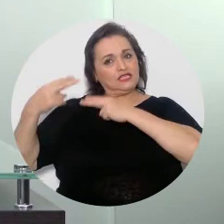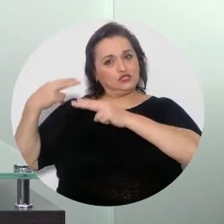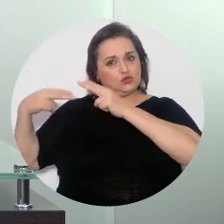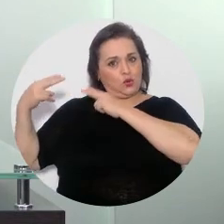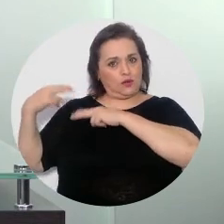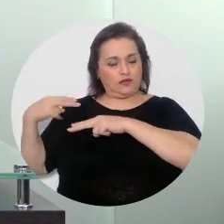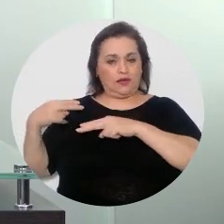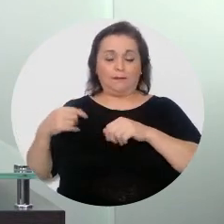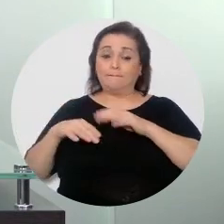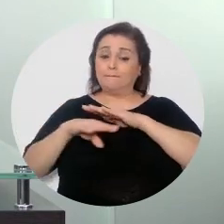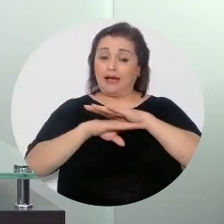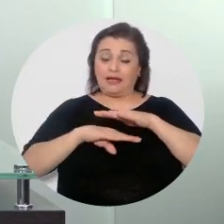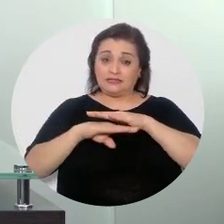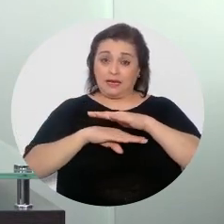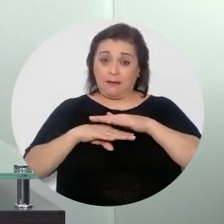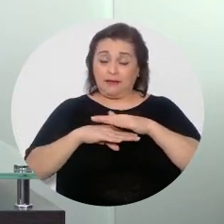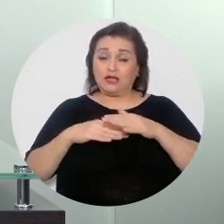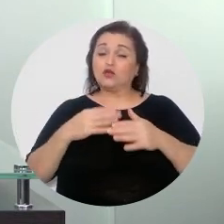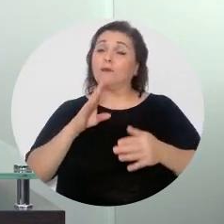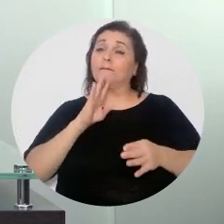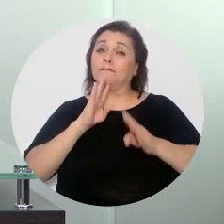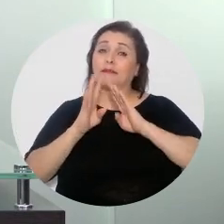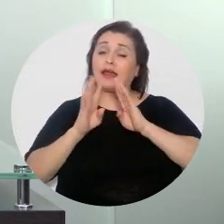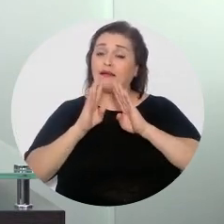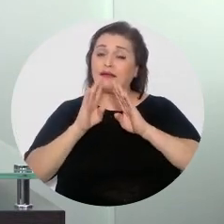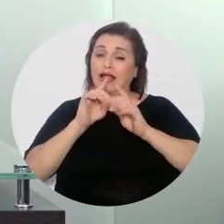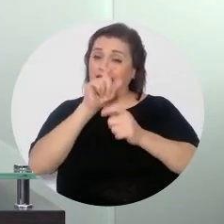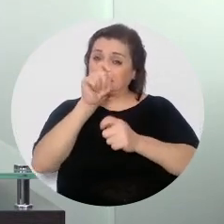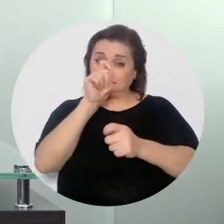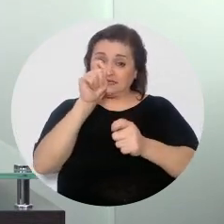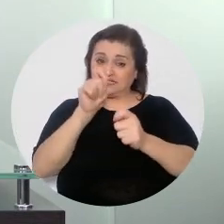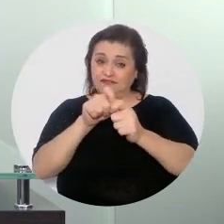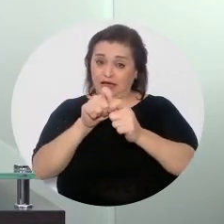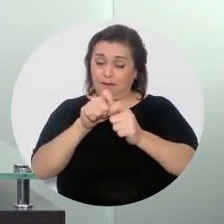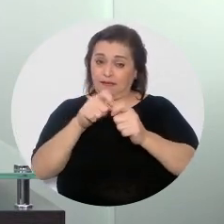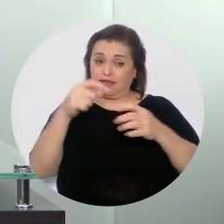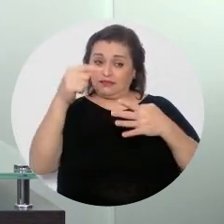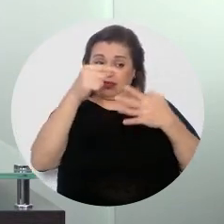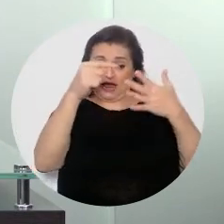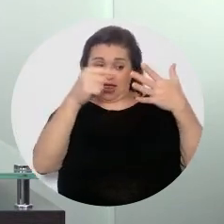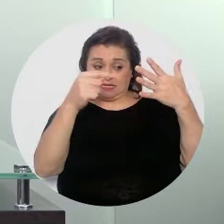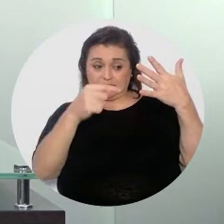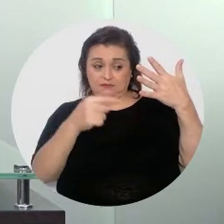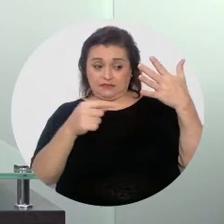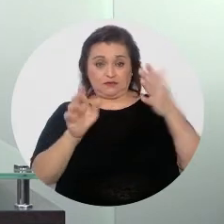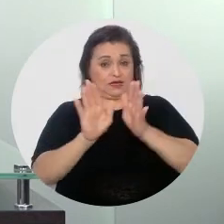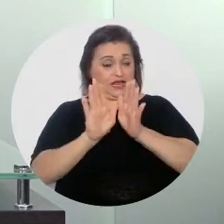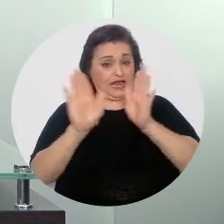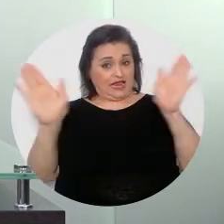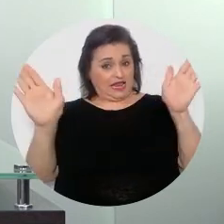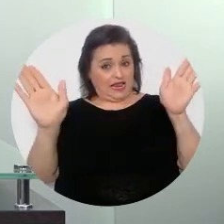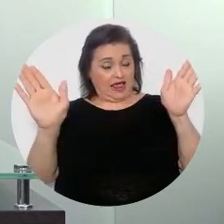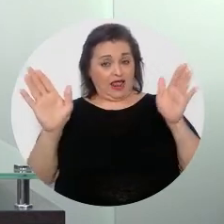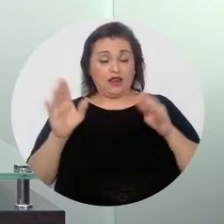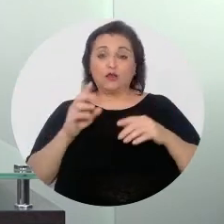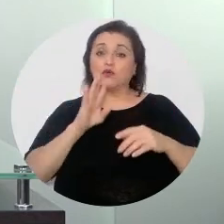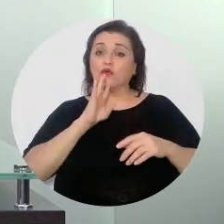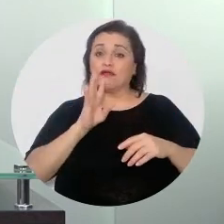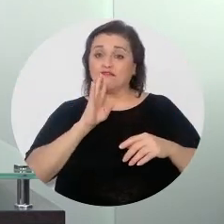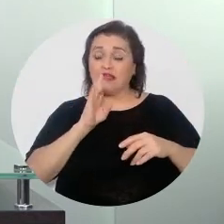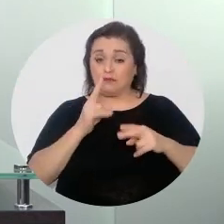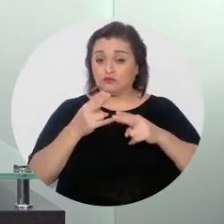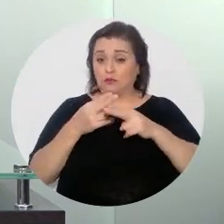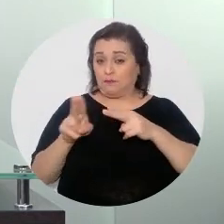historia. Básicamente, ya entrando en puntos sobre estos aspectos que en general les he nombrado en esto